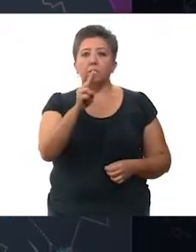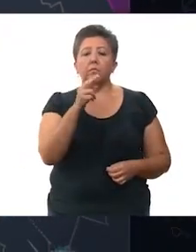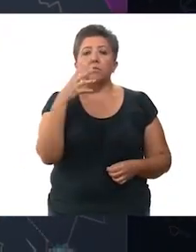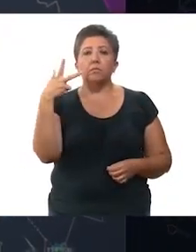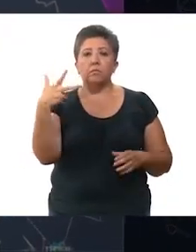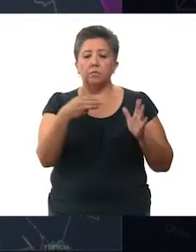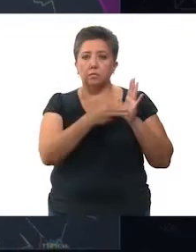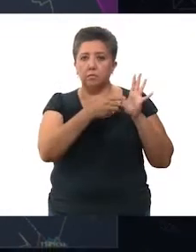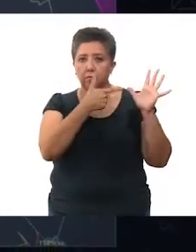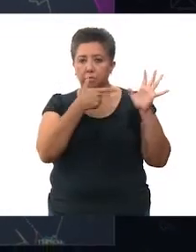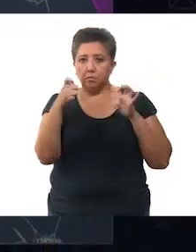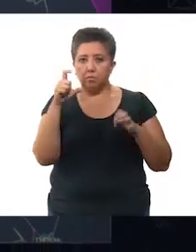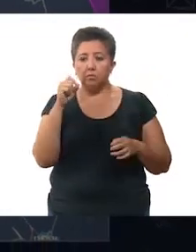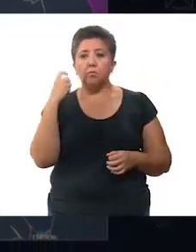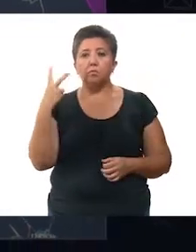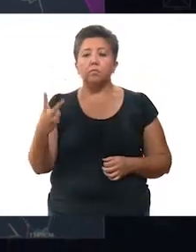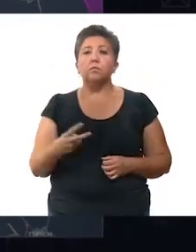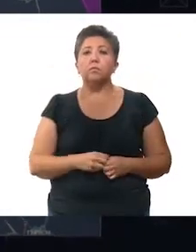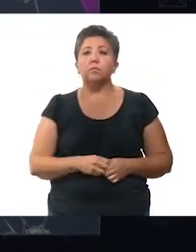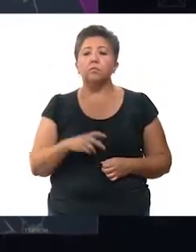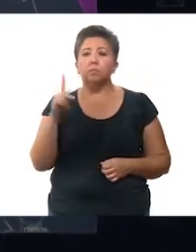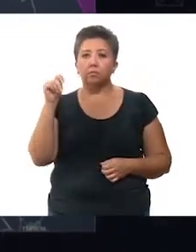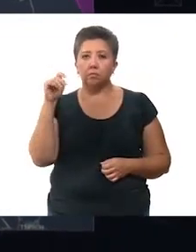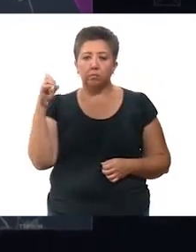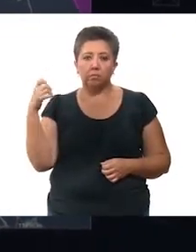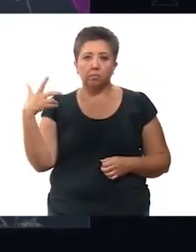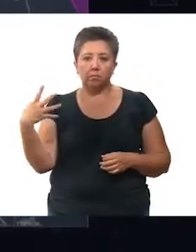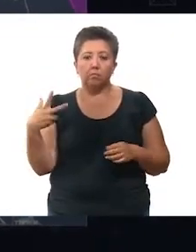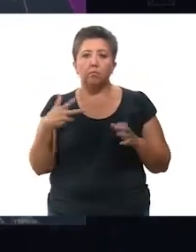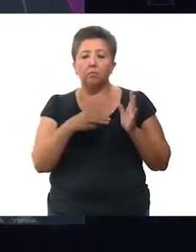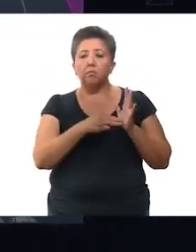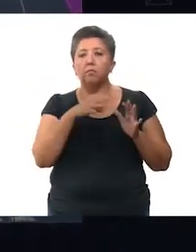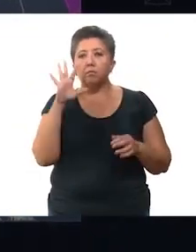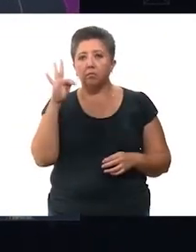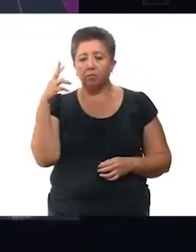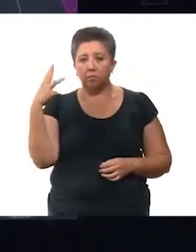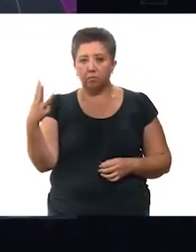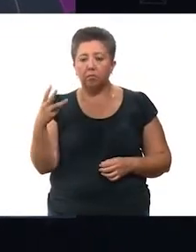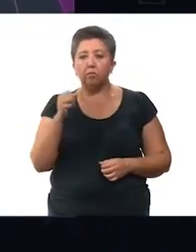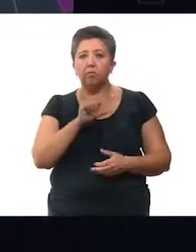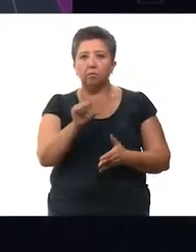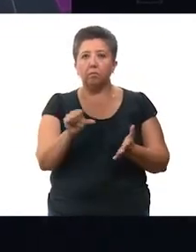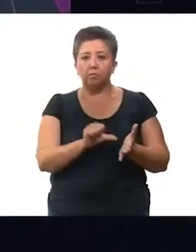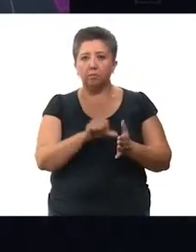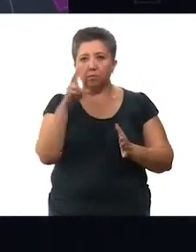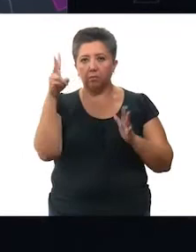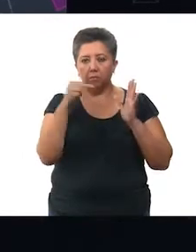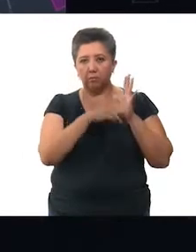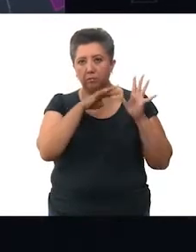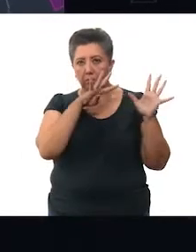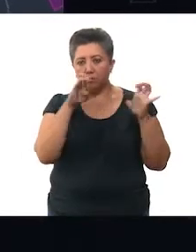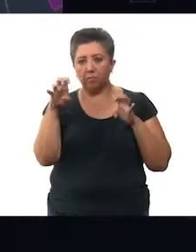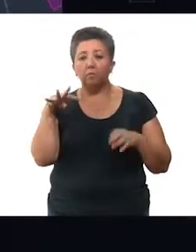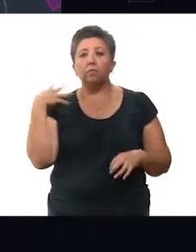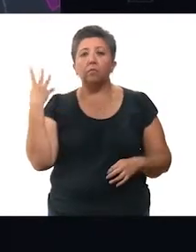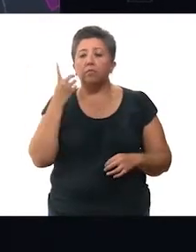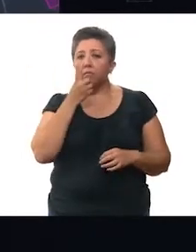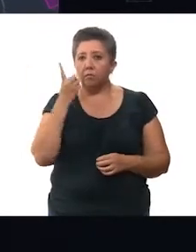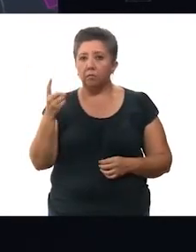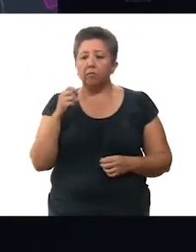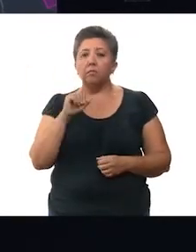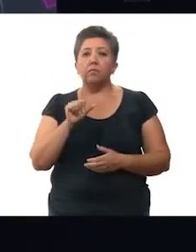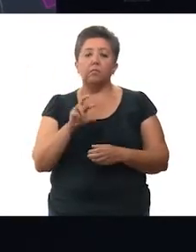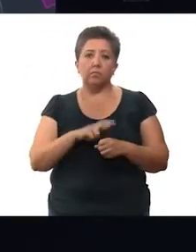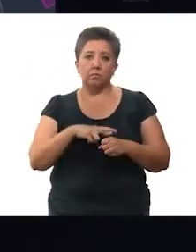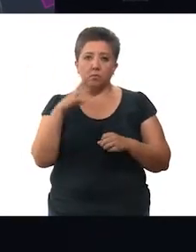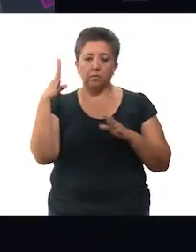norte, 8.722, en la zona oriente, 8.043, en la zona centro, 2.914, en la